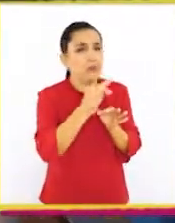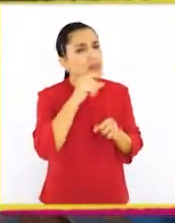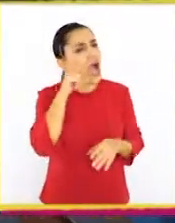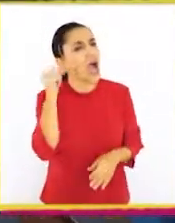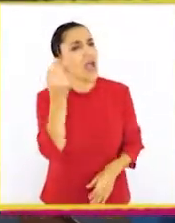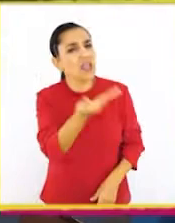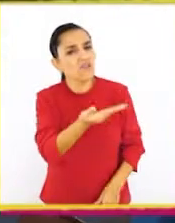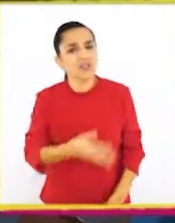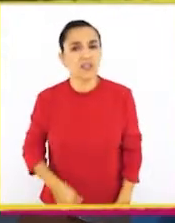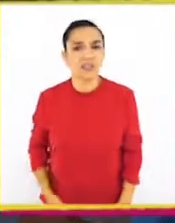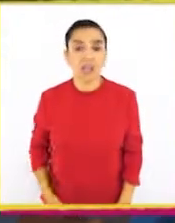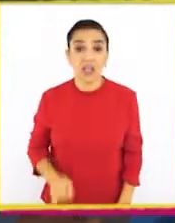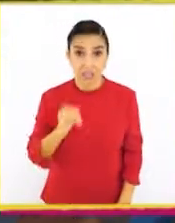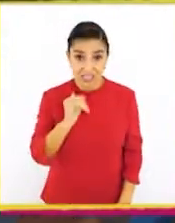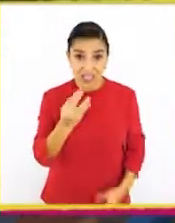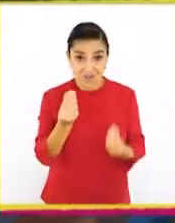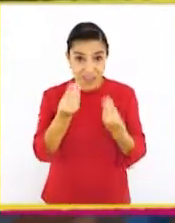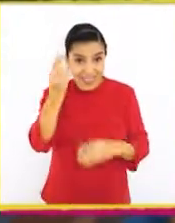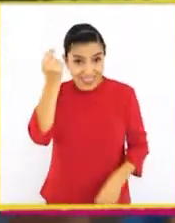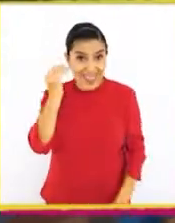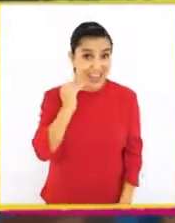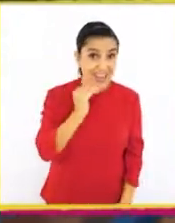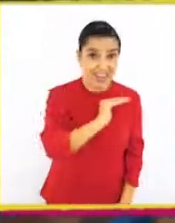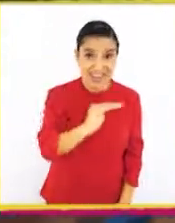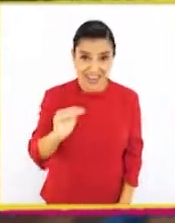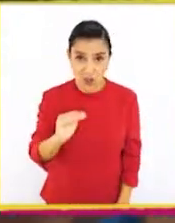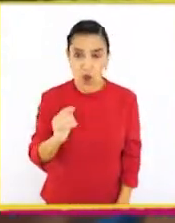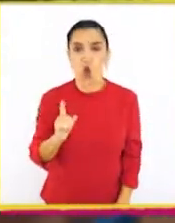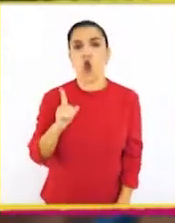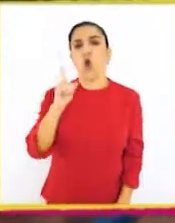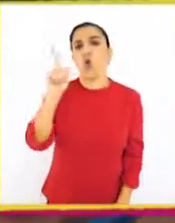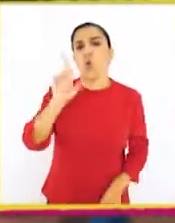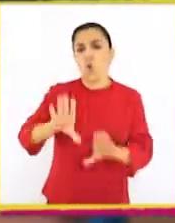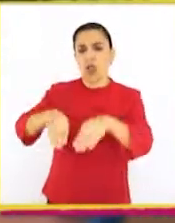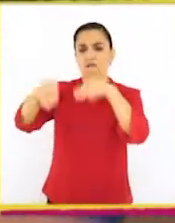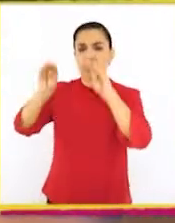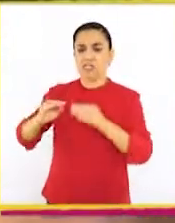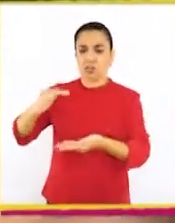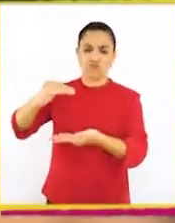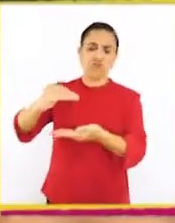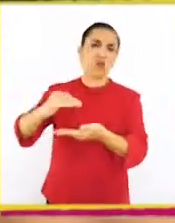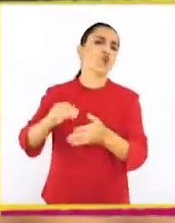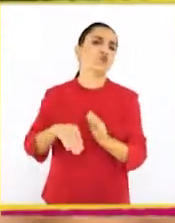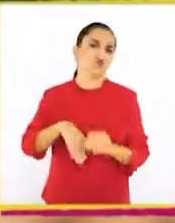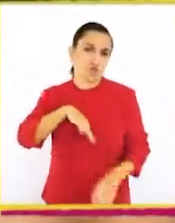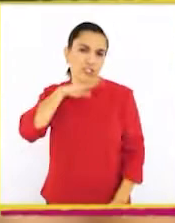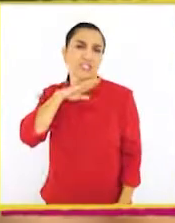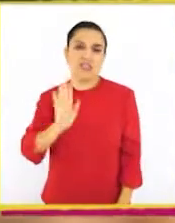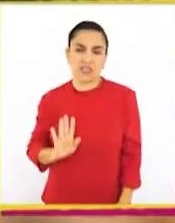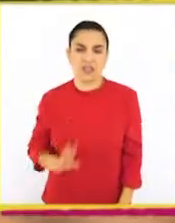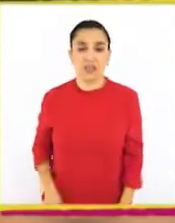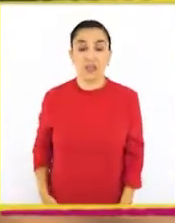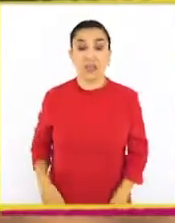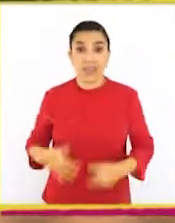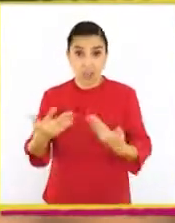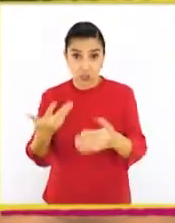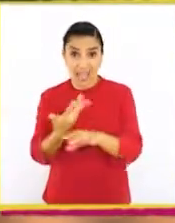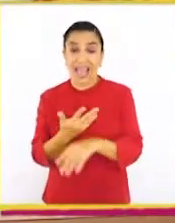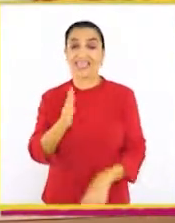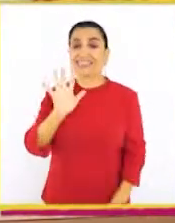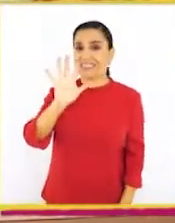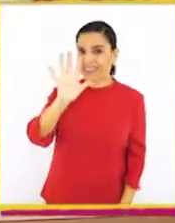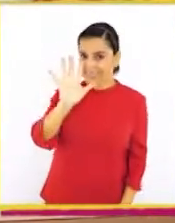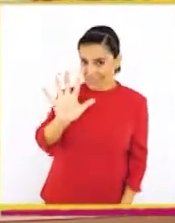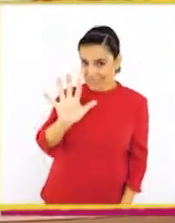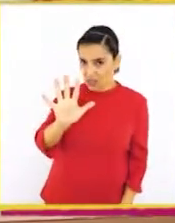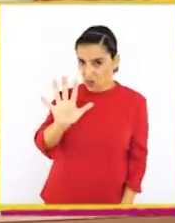Aref? ¡Sí, buena idea, niños! Una frazada es suficiente. Entonces, si